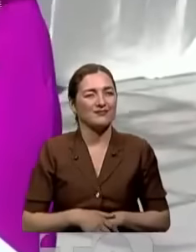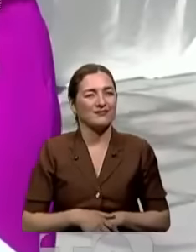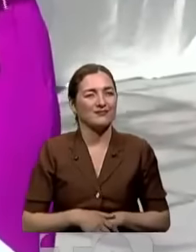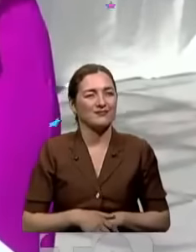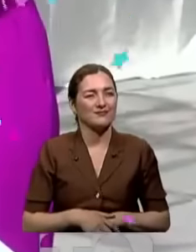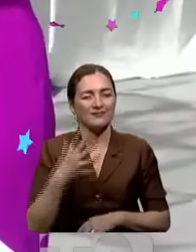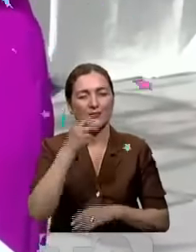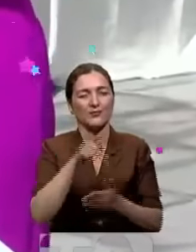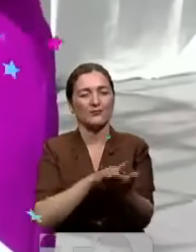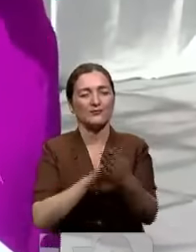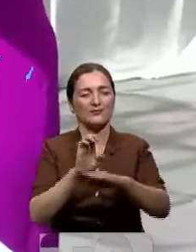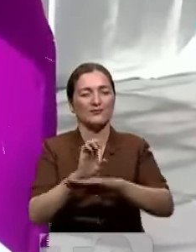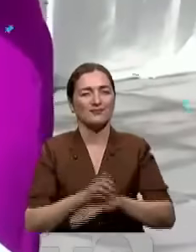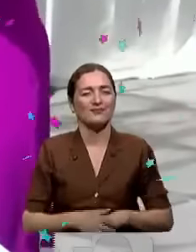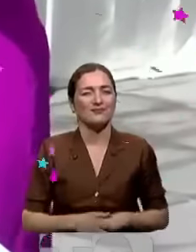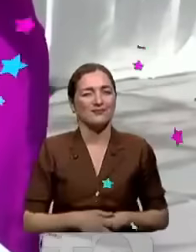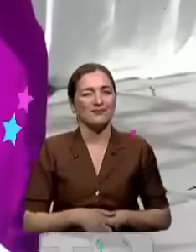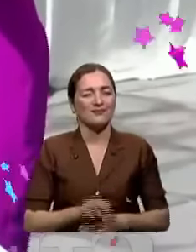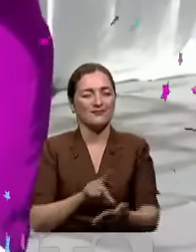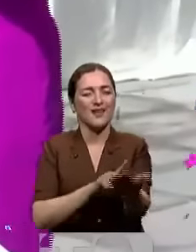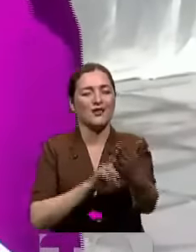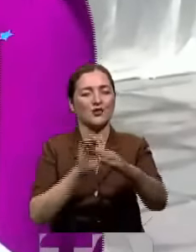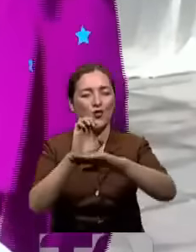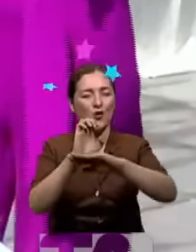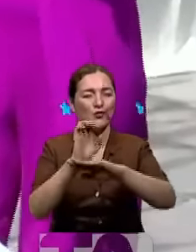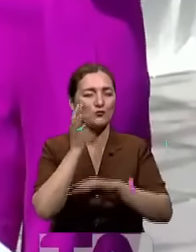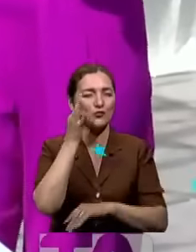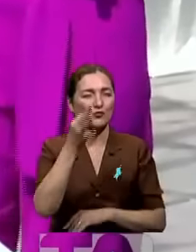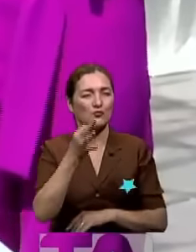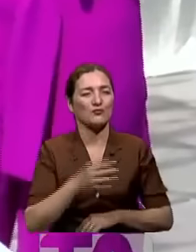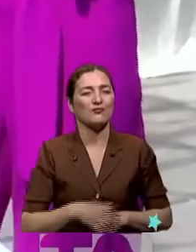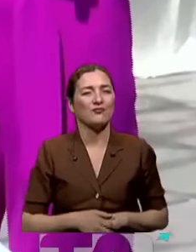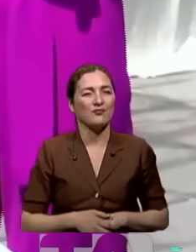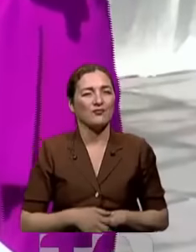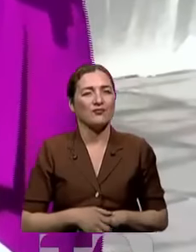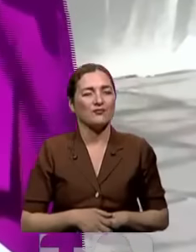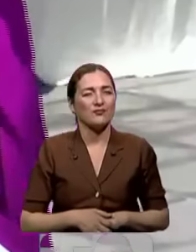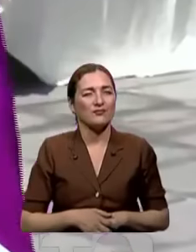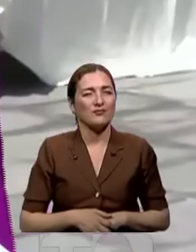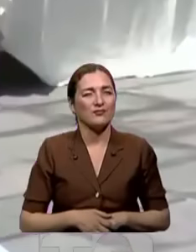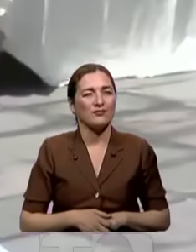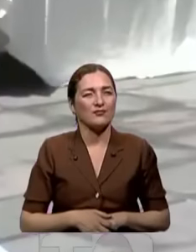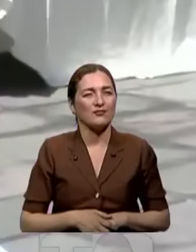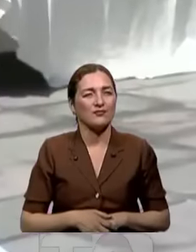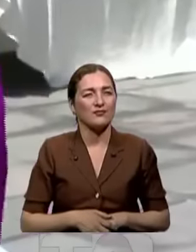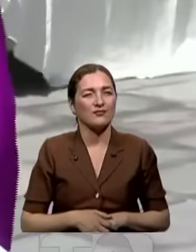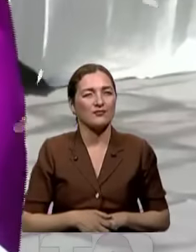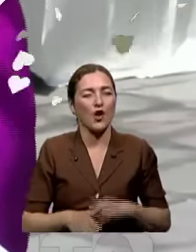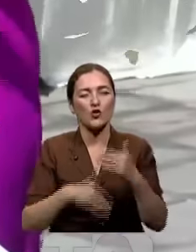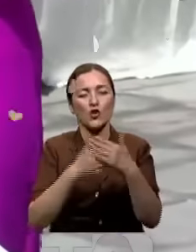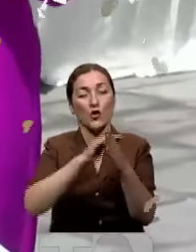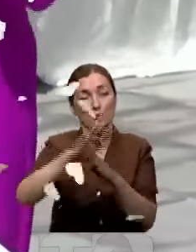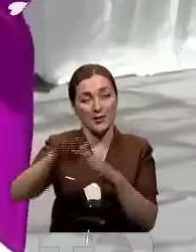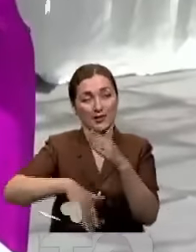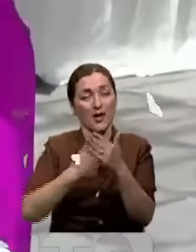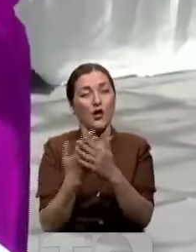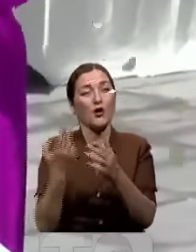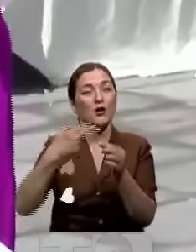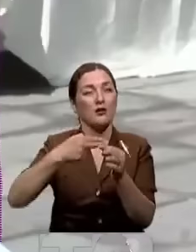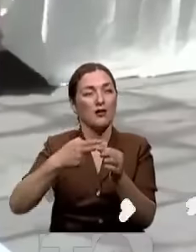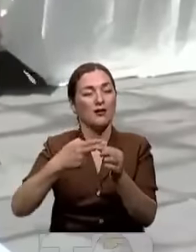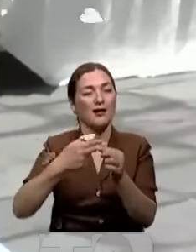Ecuador. Somos tradiciones, cultura y muchísimo cariño y corazón. Todos invitados además a degustar de estas